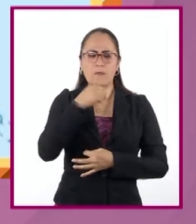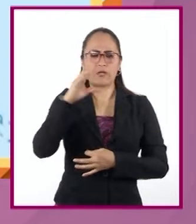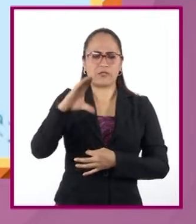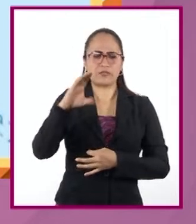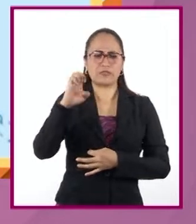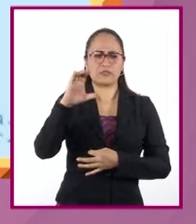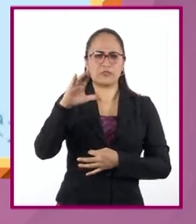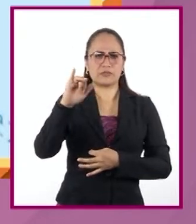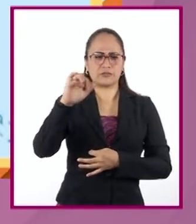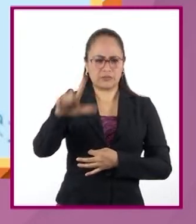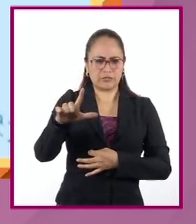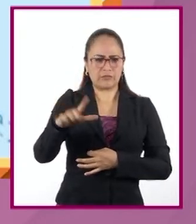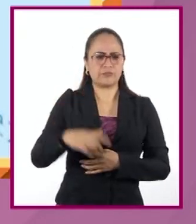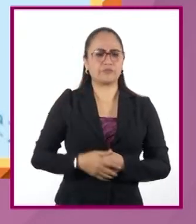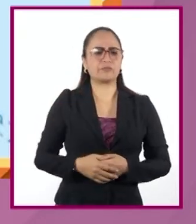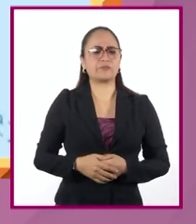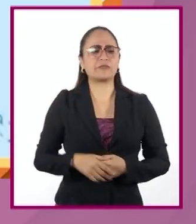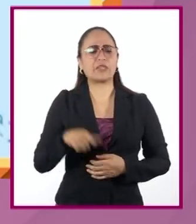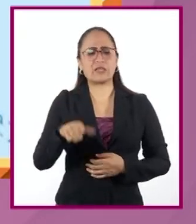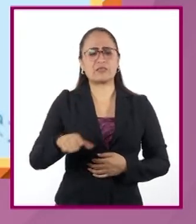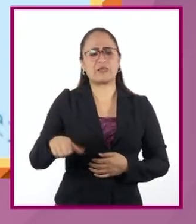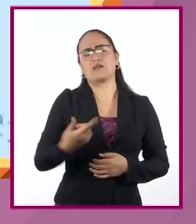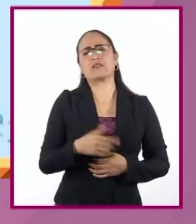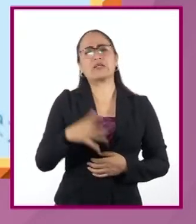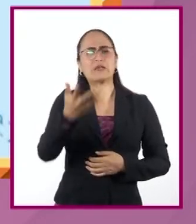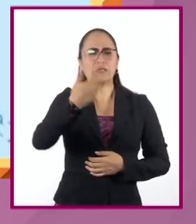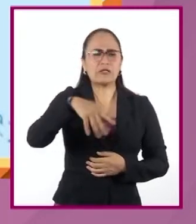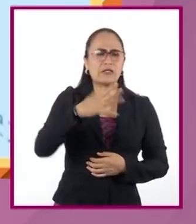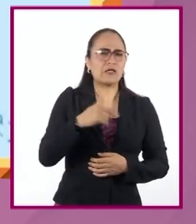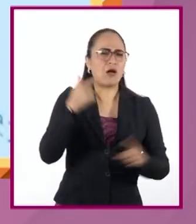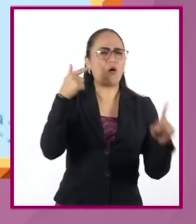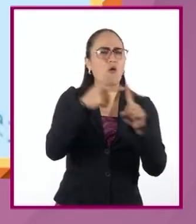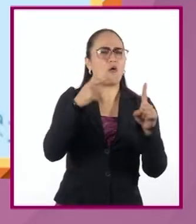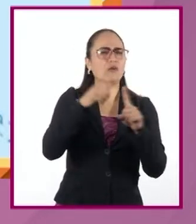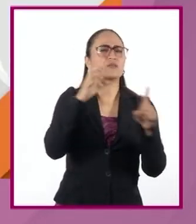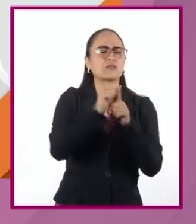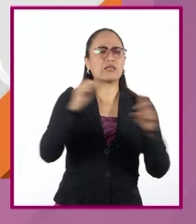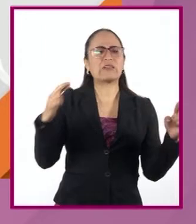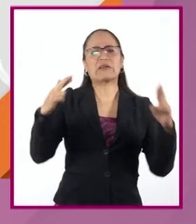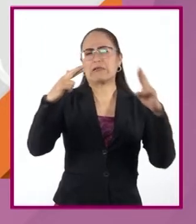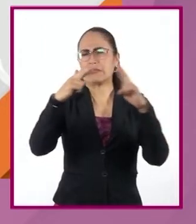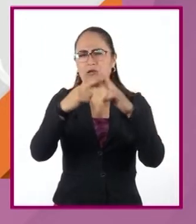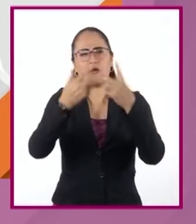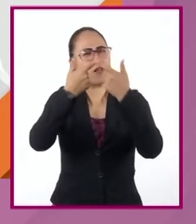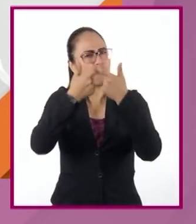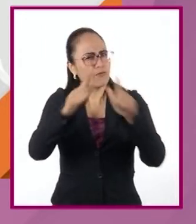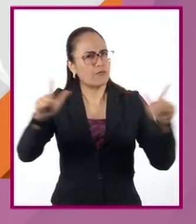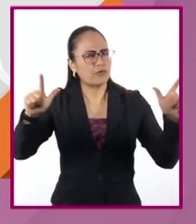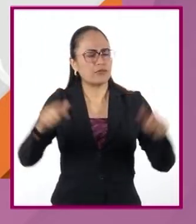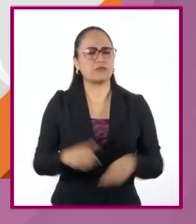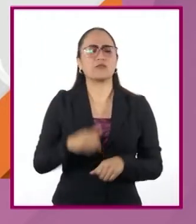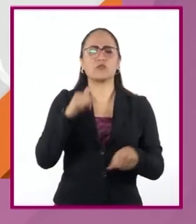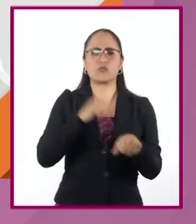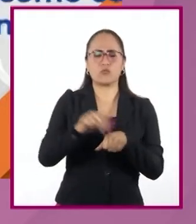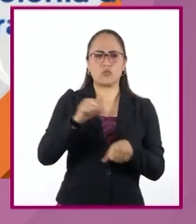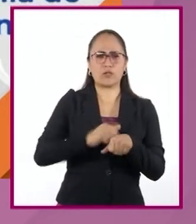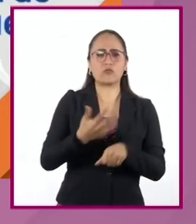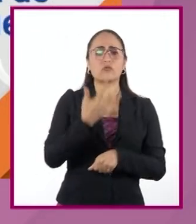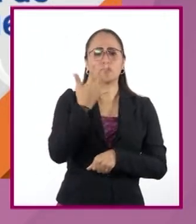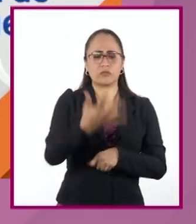Lord Baltimore. Esta colonia buscaba libertad religiosa. Número 5. Ya